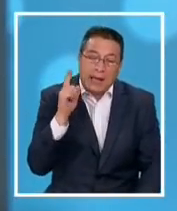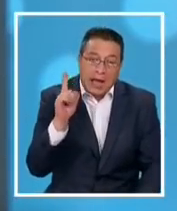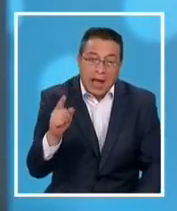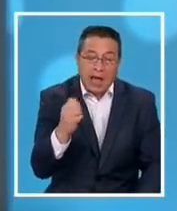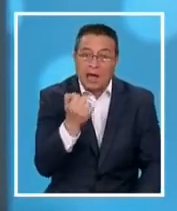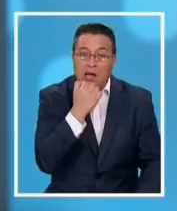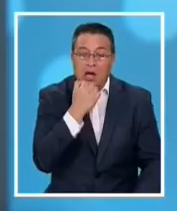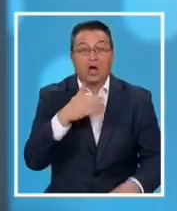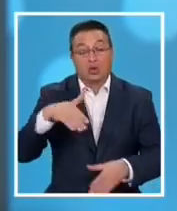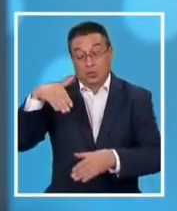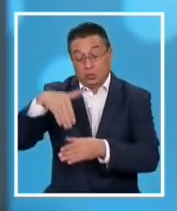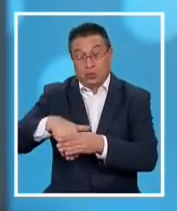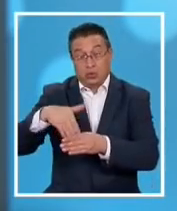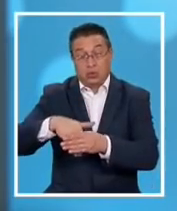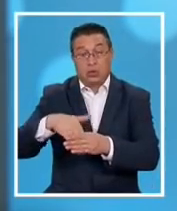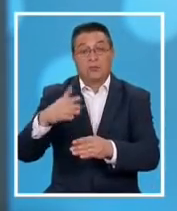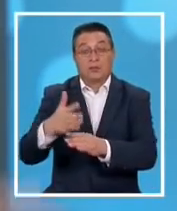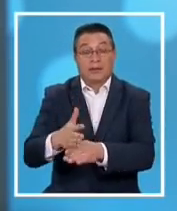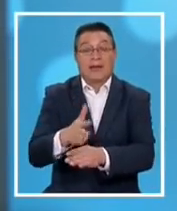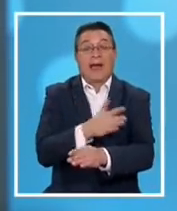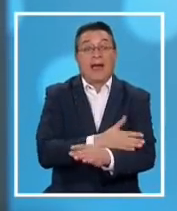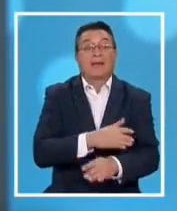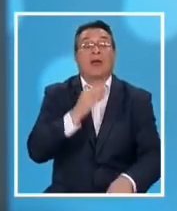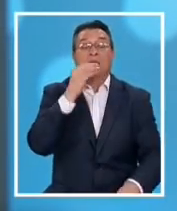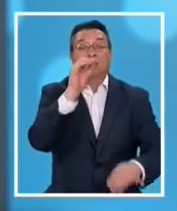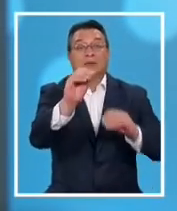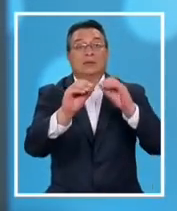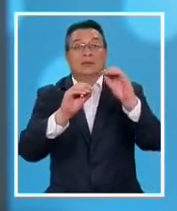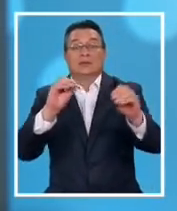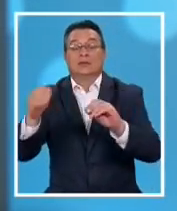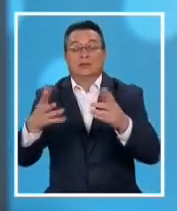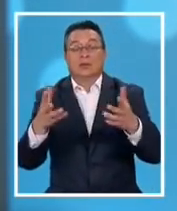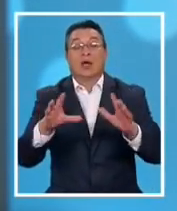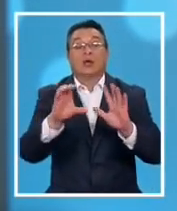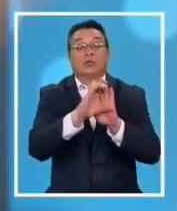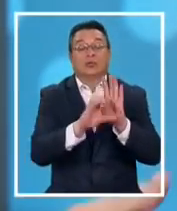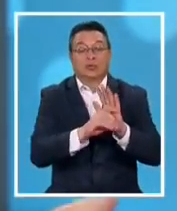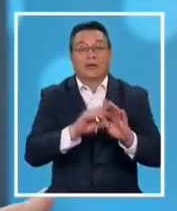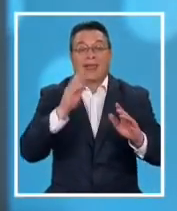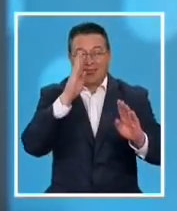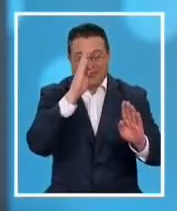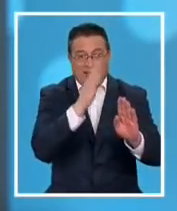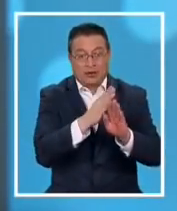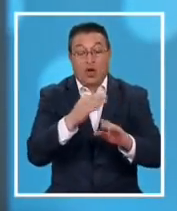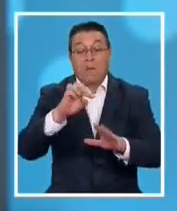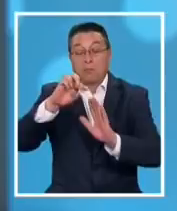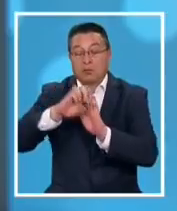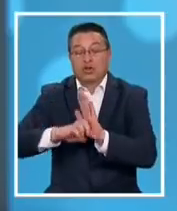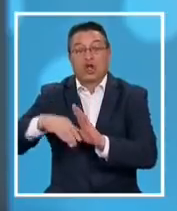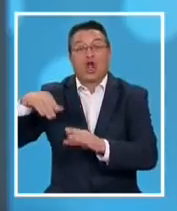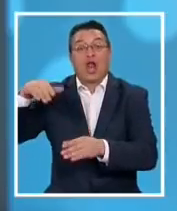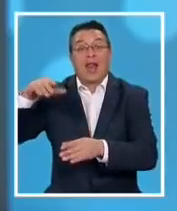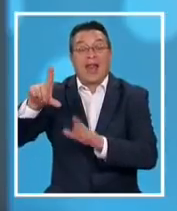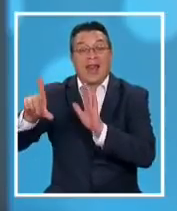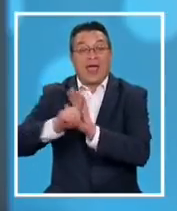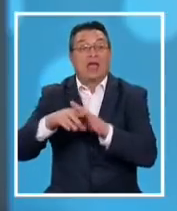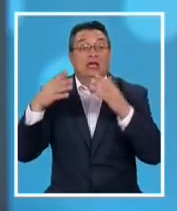de hacer un plebiscito previo que llamara a una instancia constituyente directamente con un proyecto de ley. Ya